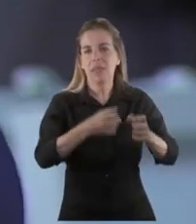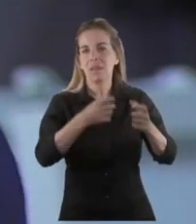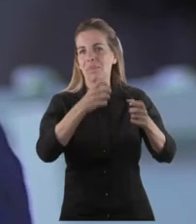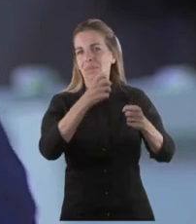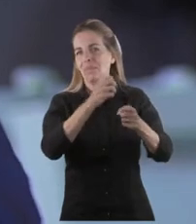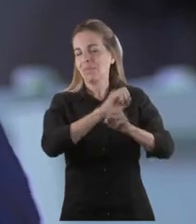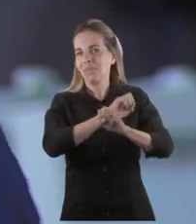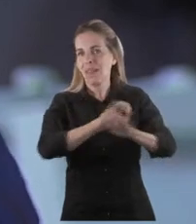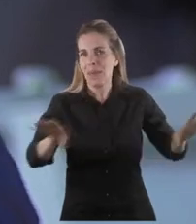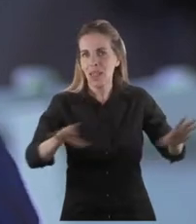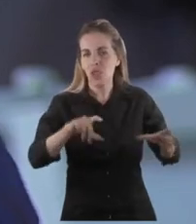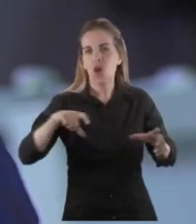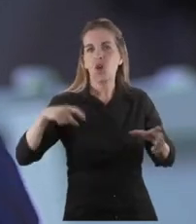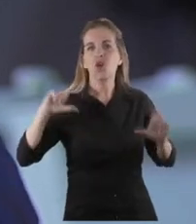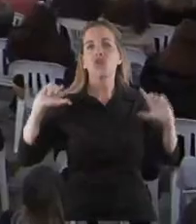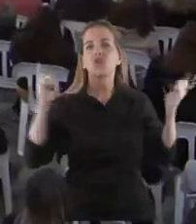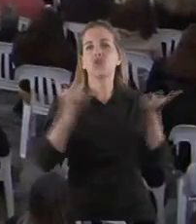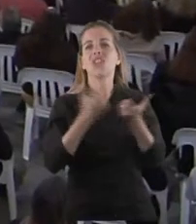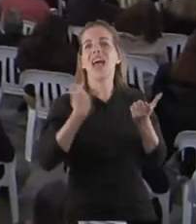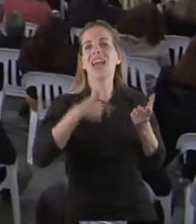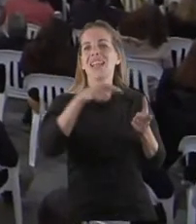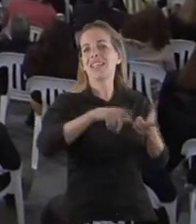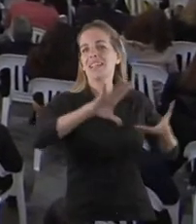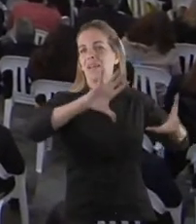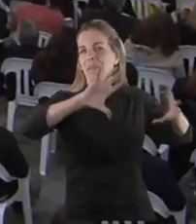sociedad argentina.